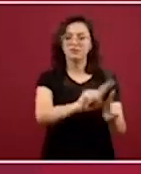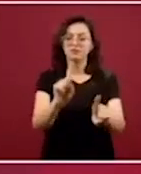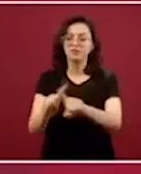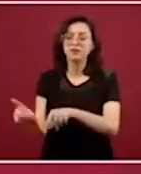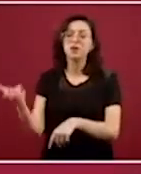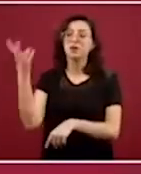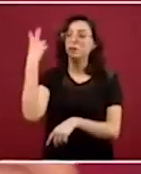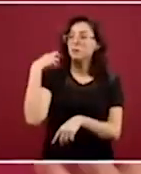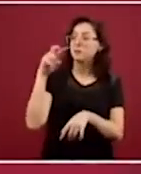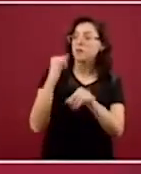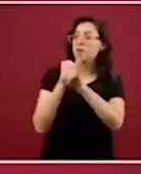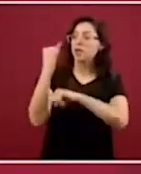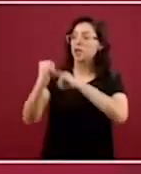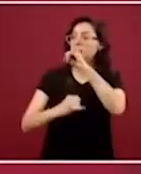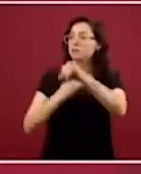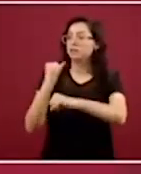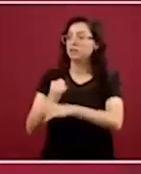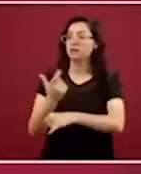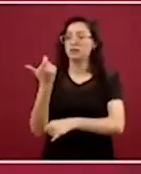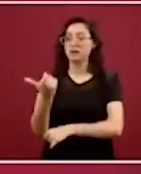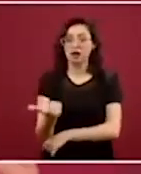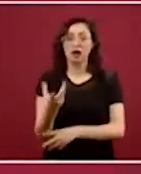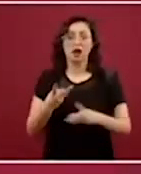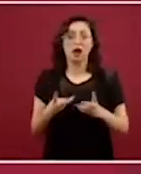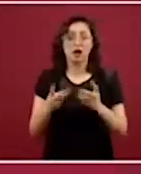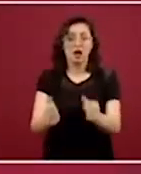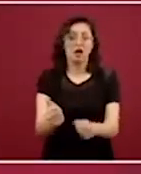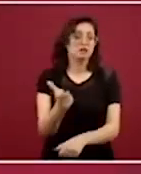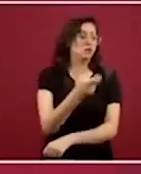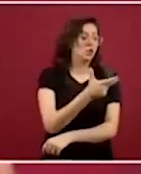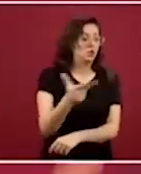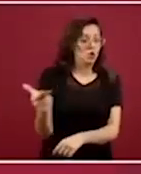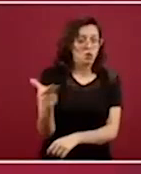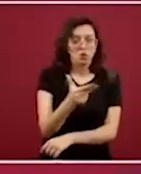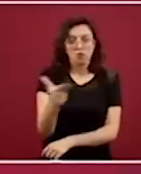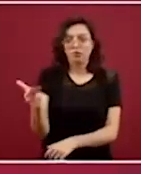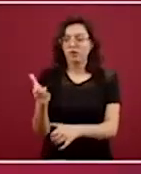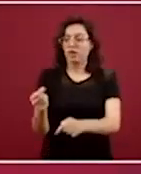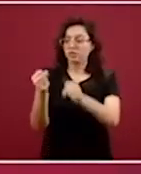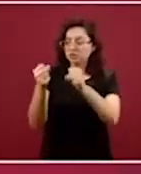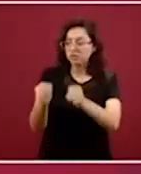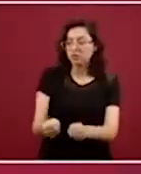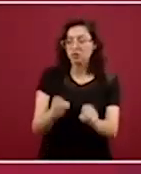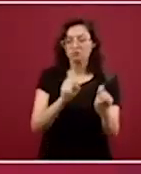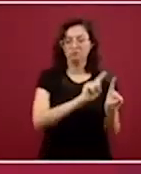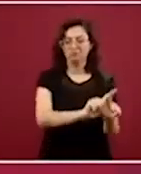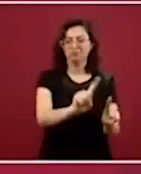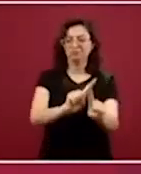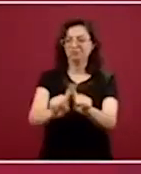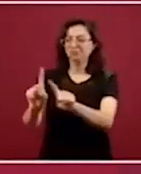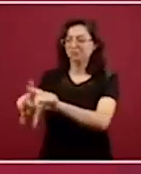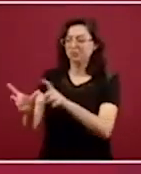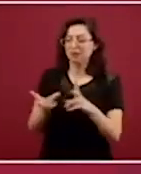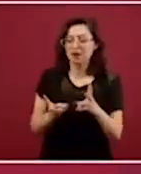viajes internacionales y por lo tanto son boletos de avión, hay hoteles, hay seguros, etcétera.